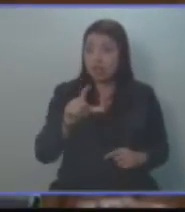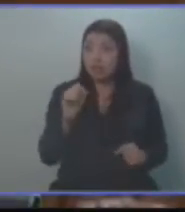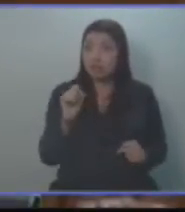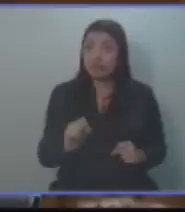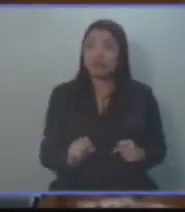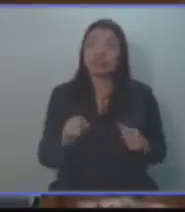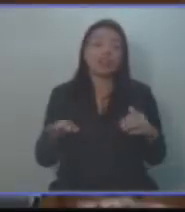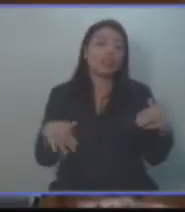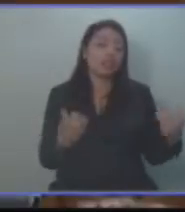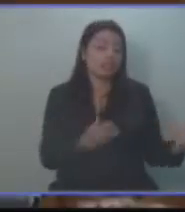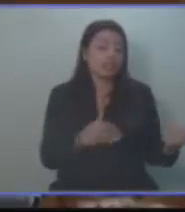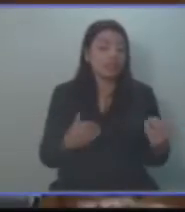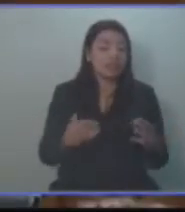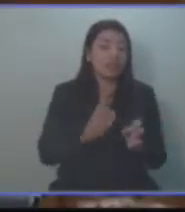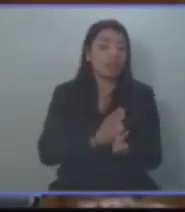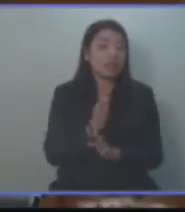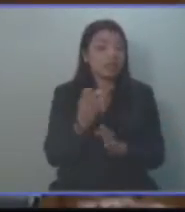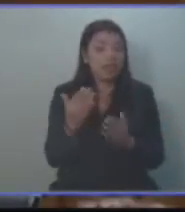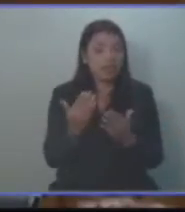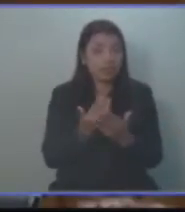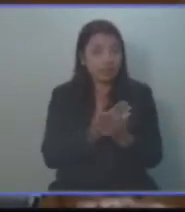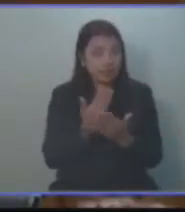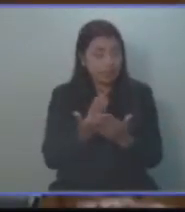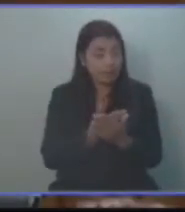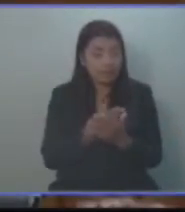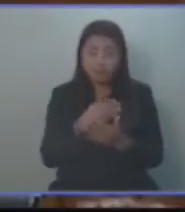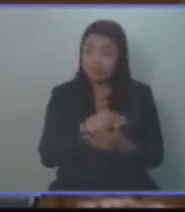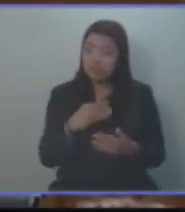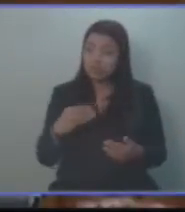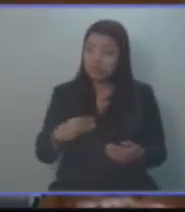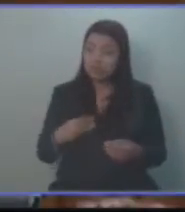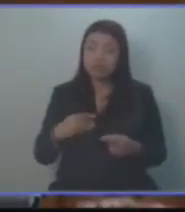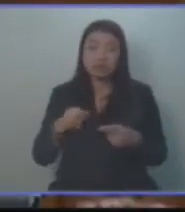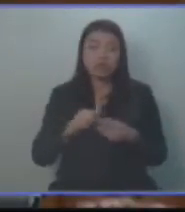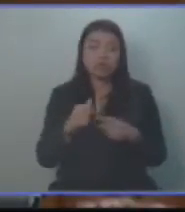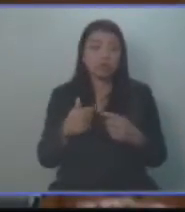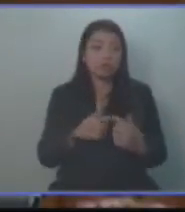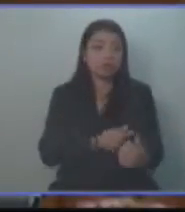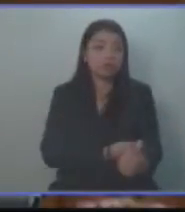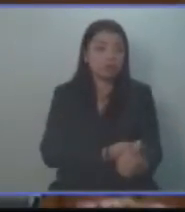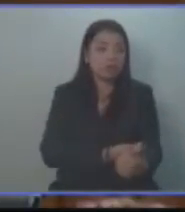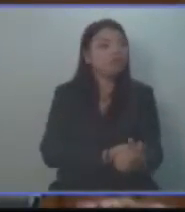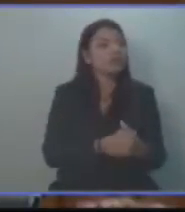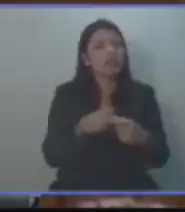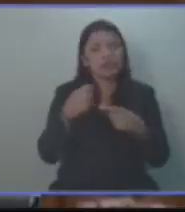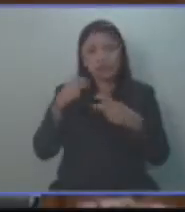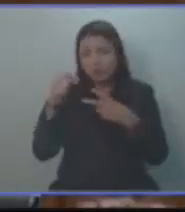las actividades académicas y asistenciales de los médicos de planta del hospital que han sido